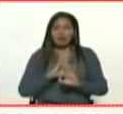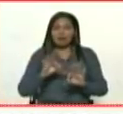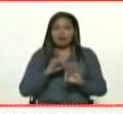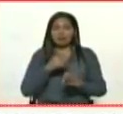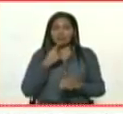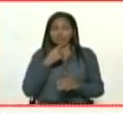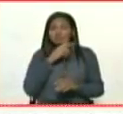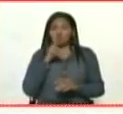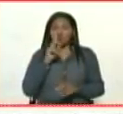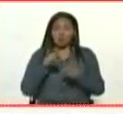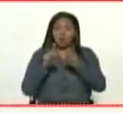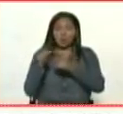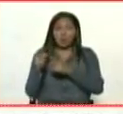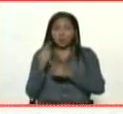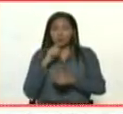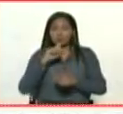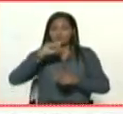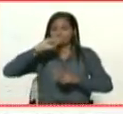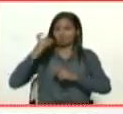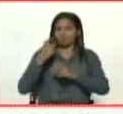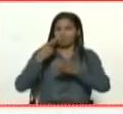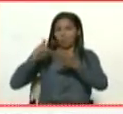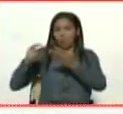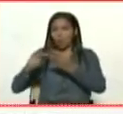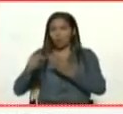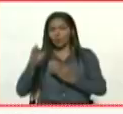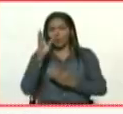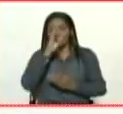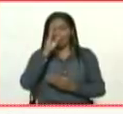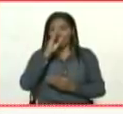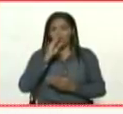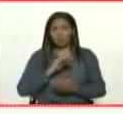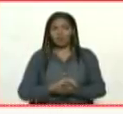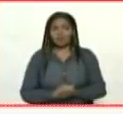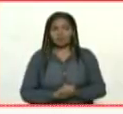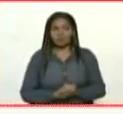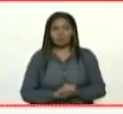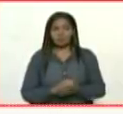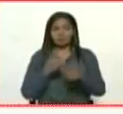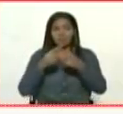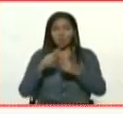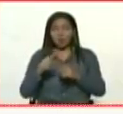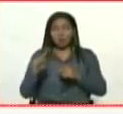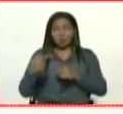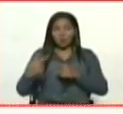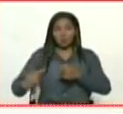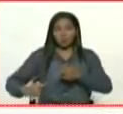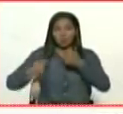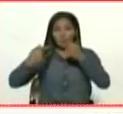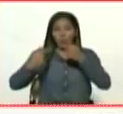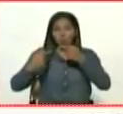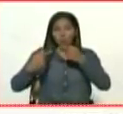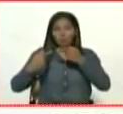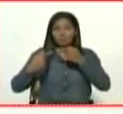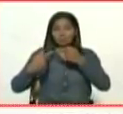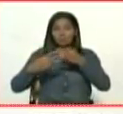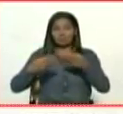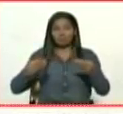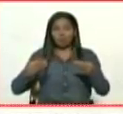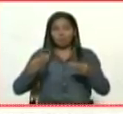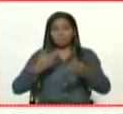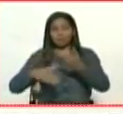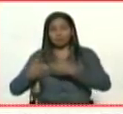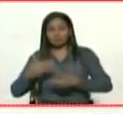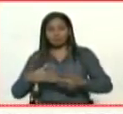alguno se ponen celosos los otros. Pero sé que hay una sana competencia en la prestación de los servicios